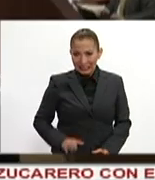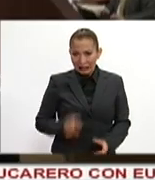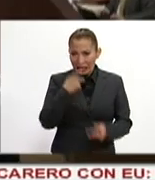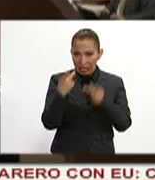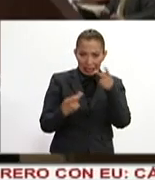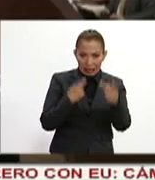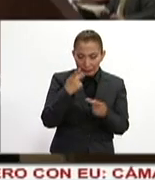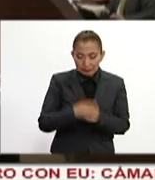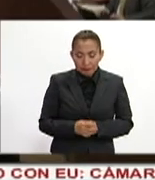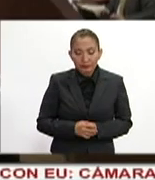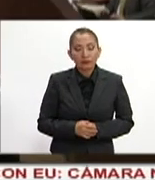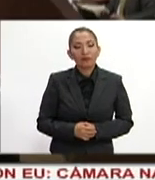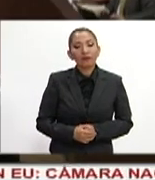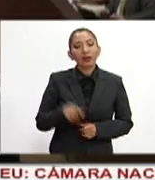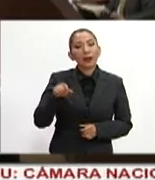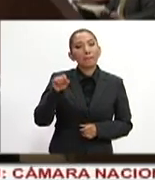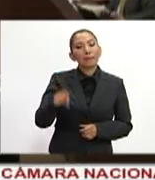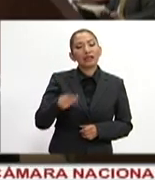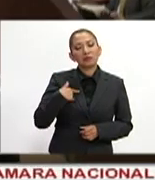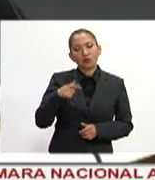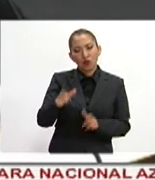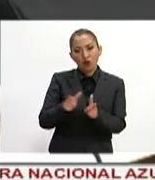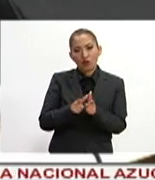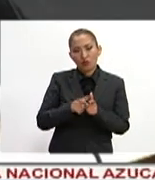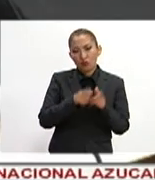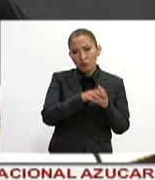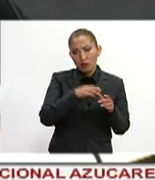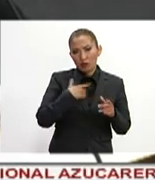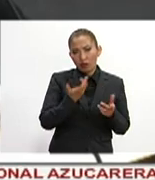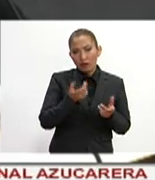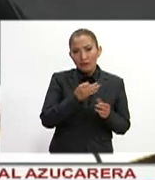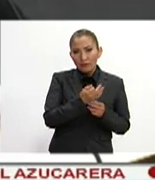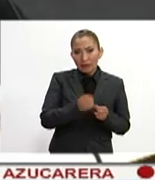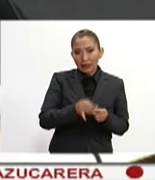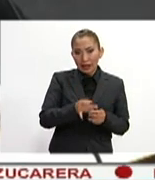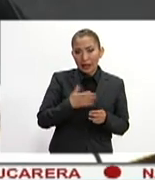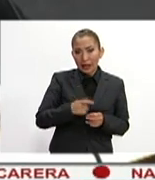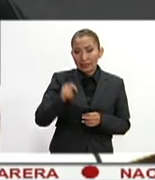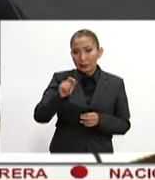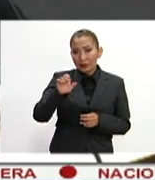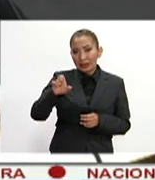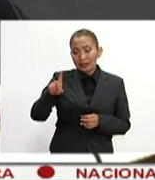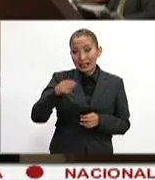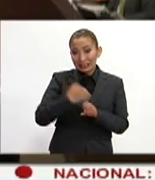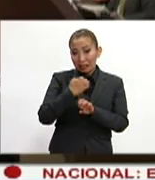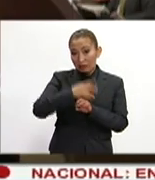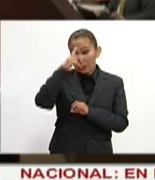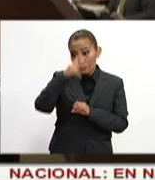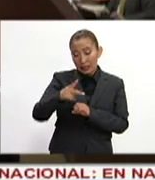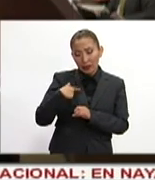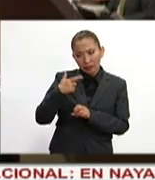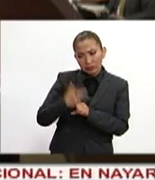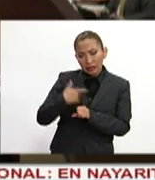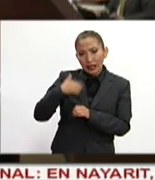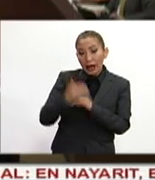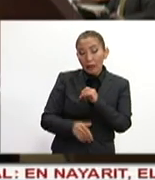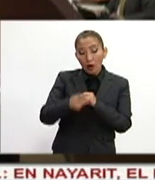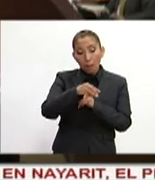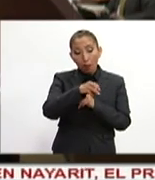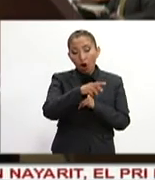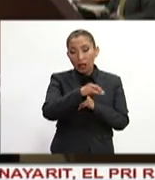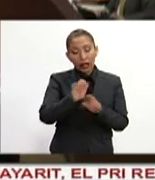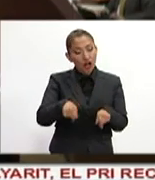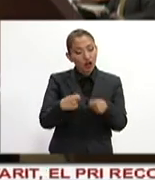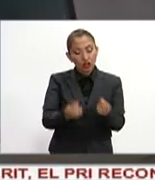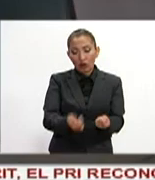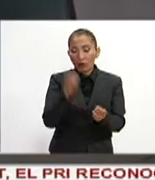campañas electorales, con lo que el órgano federal avaló la decisión tomada por el Tribunal Electoral del Estado de México, que concluyó que Morena no